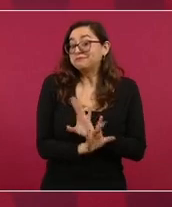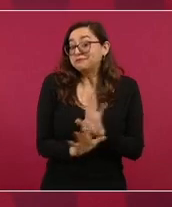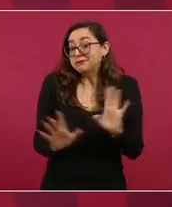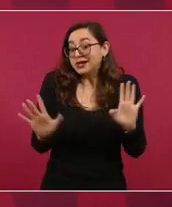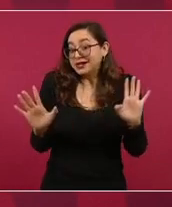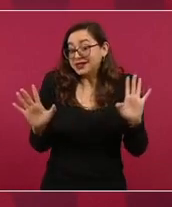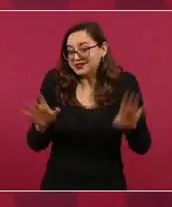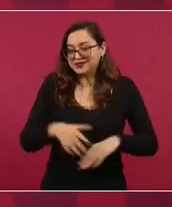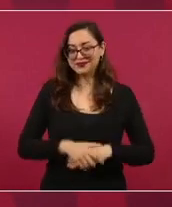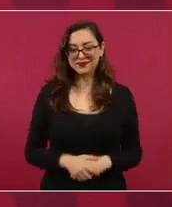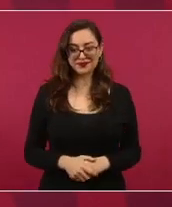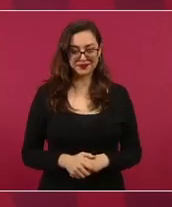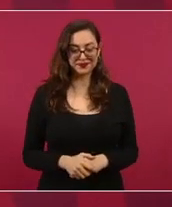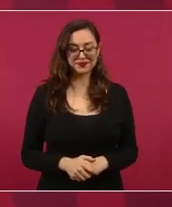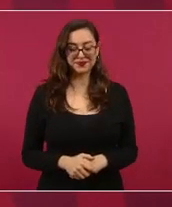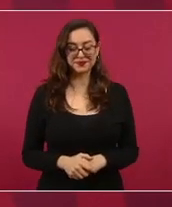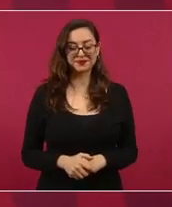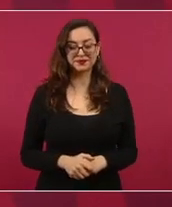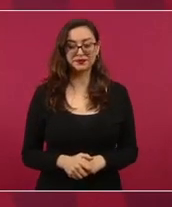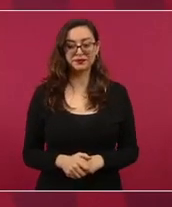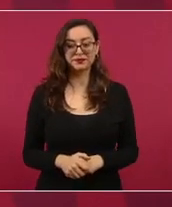Ahora, por ejemplo,